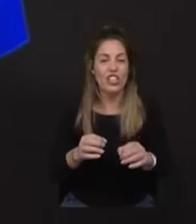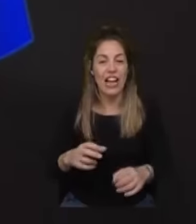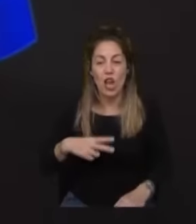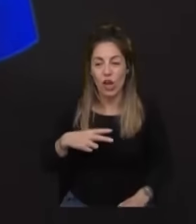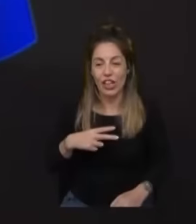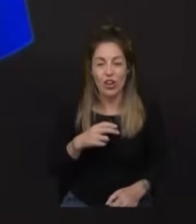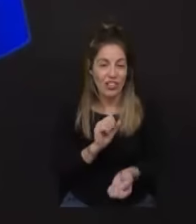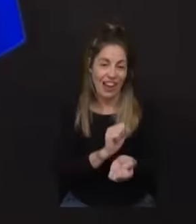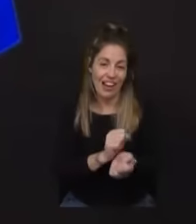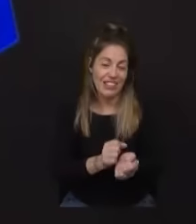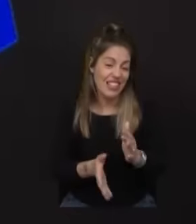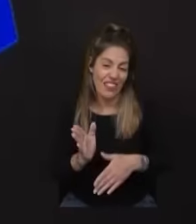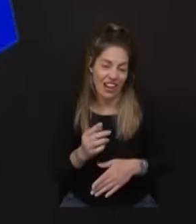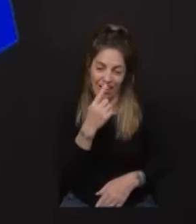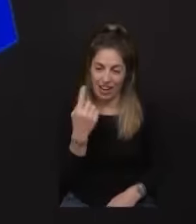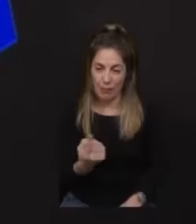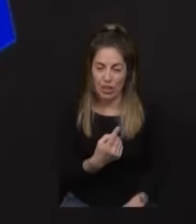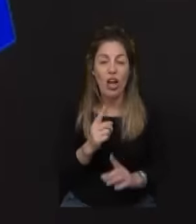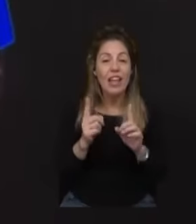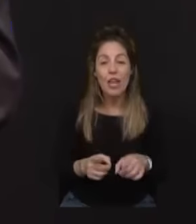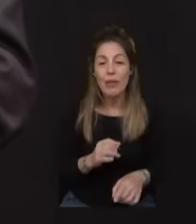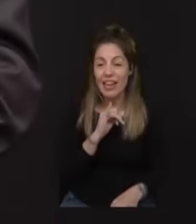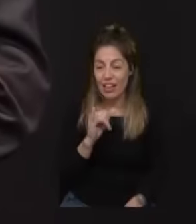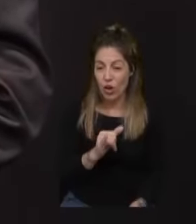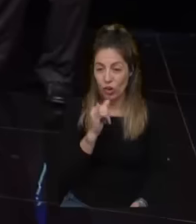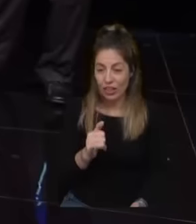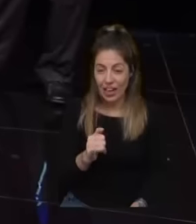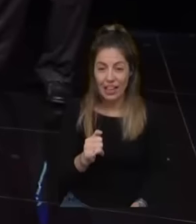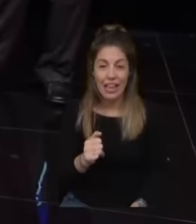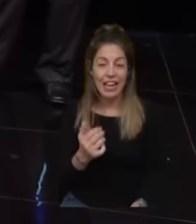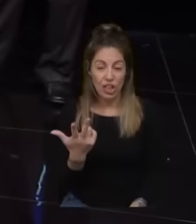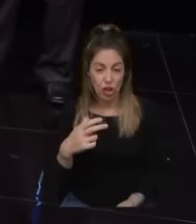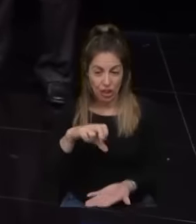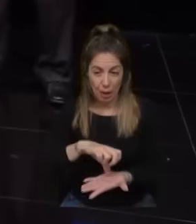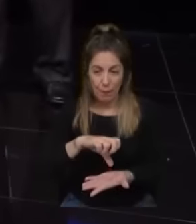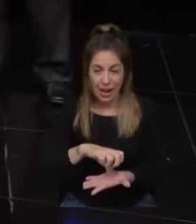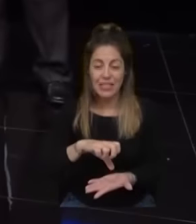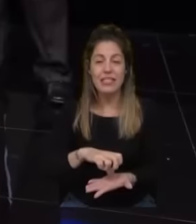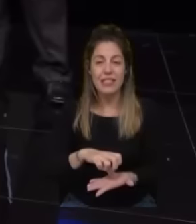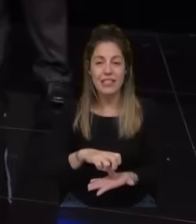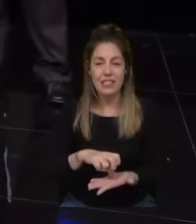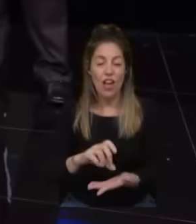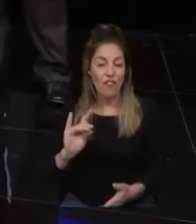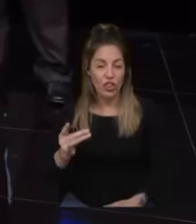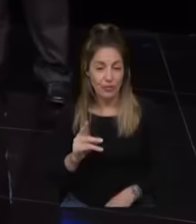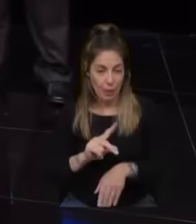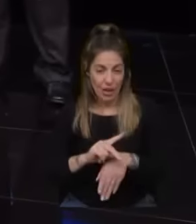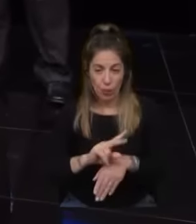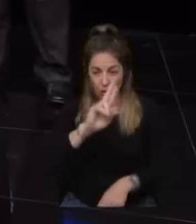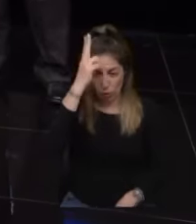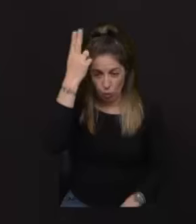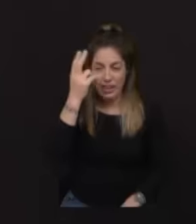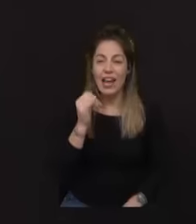En definitiva. Hay que decir que a su vez, en estas tres banderas que tenemos, Bolivia, Paraguay Y Uruguay está